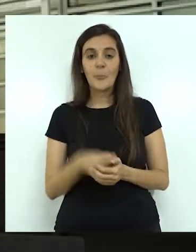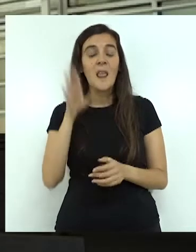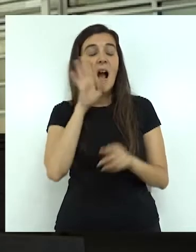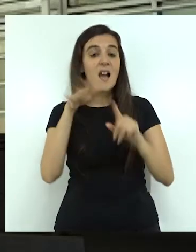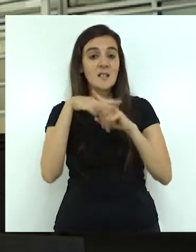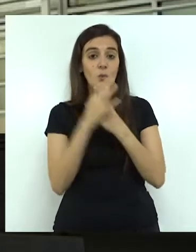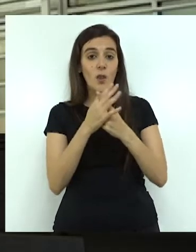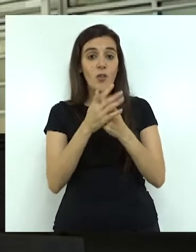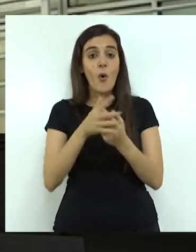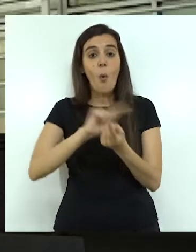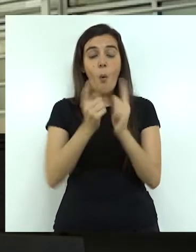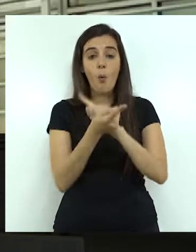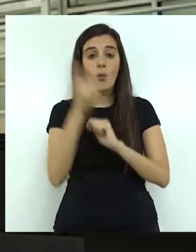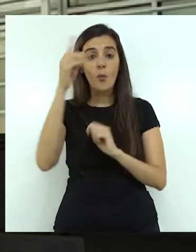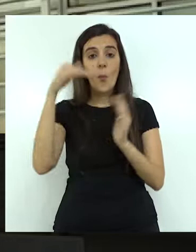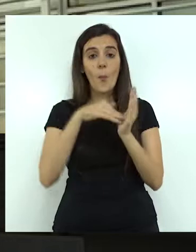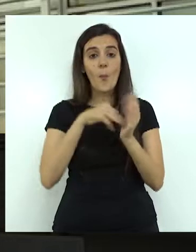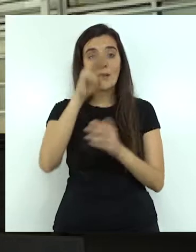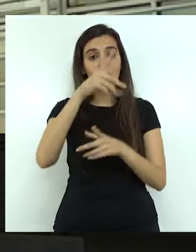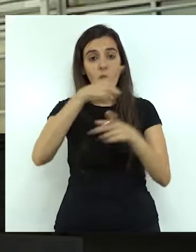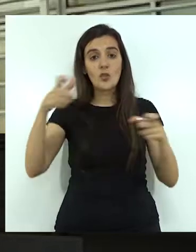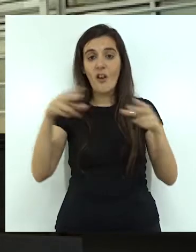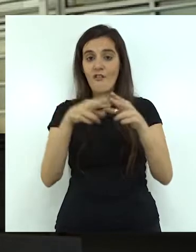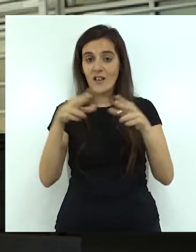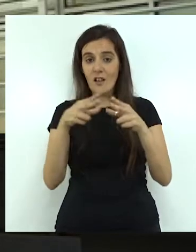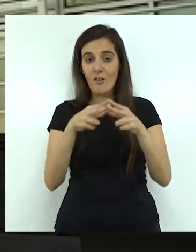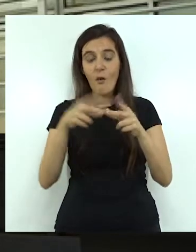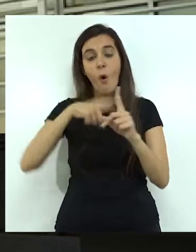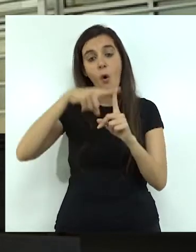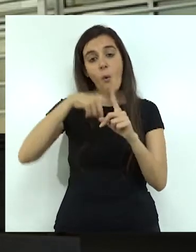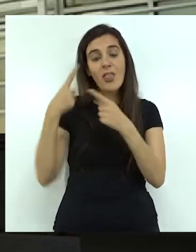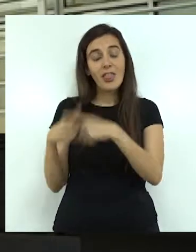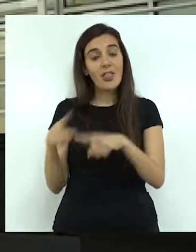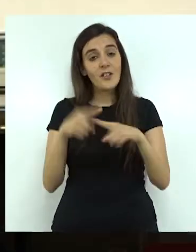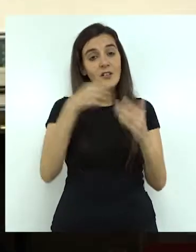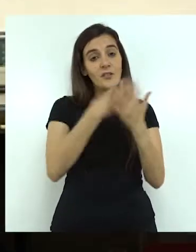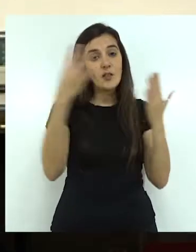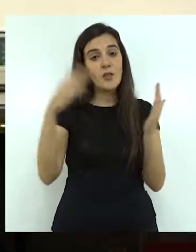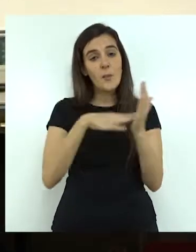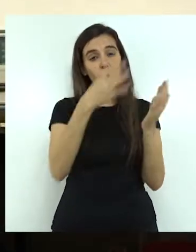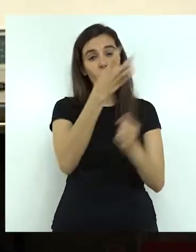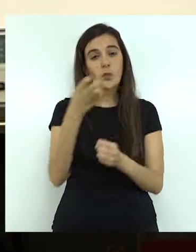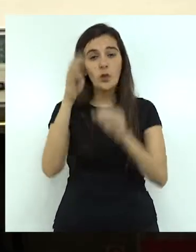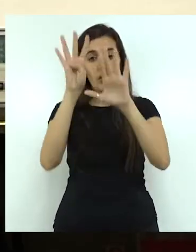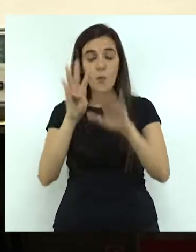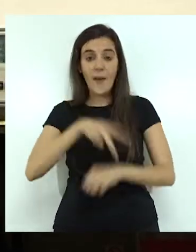tres afiliados por regimenes hay 19 mil 400 9 en el general 3 mil 464 en